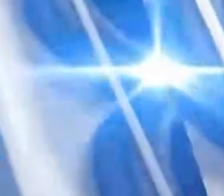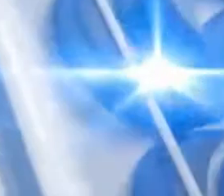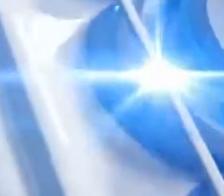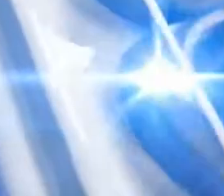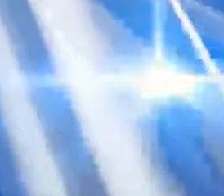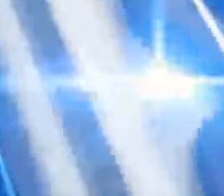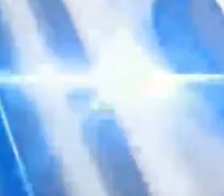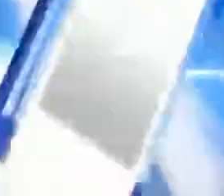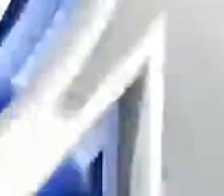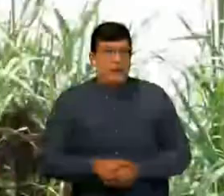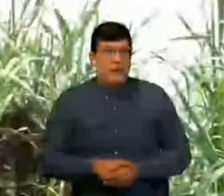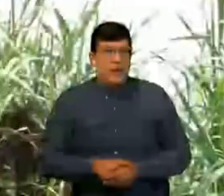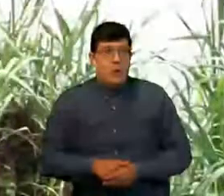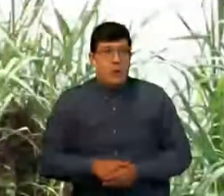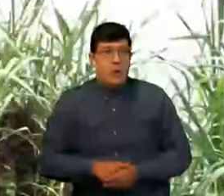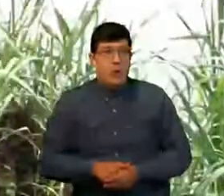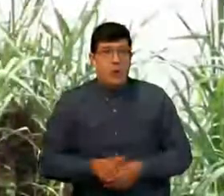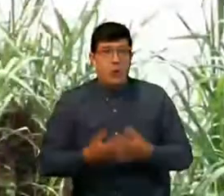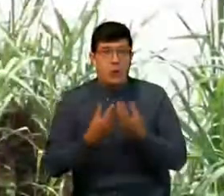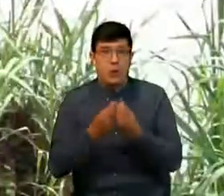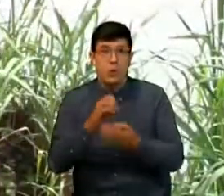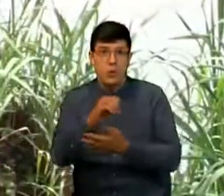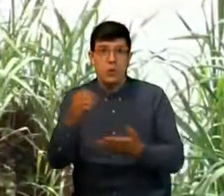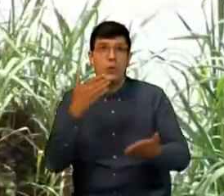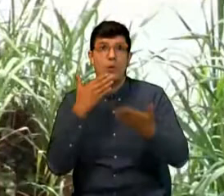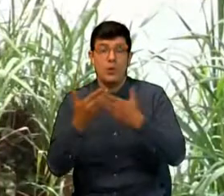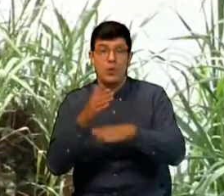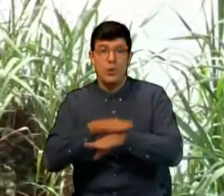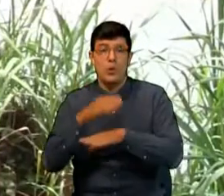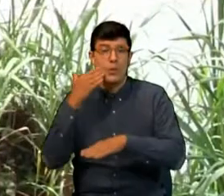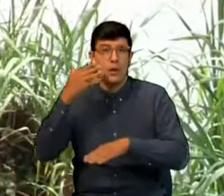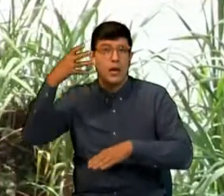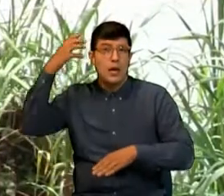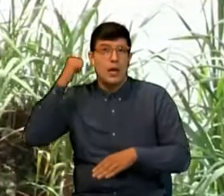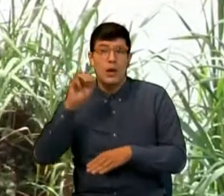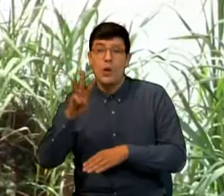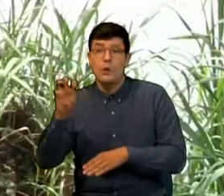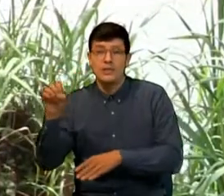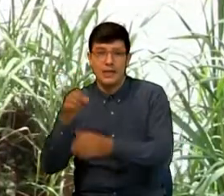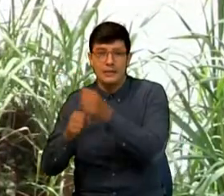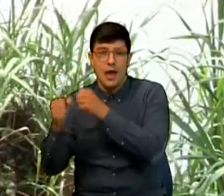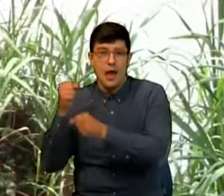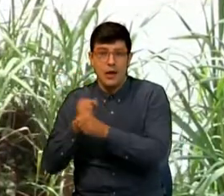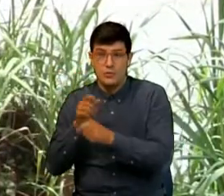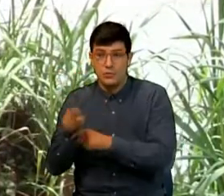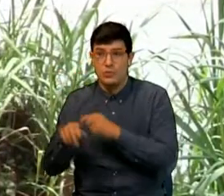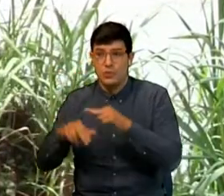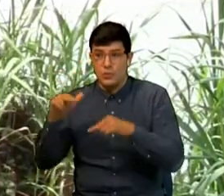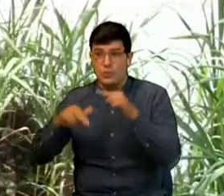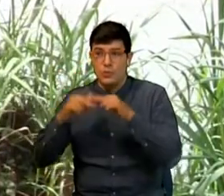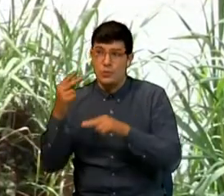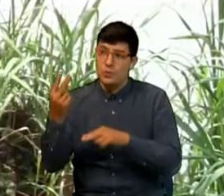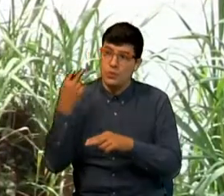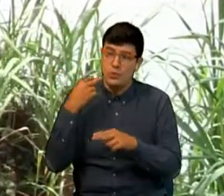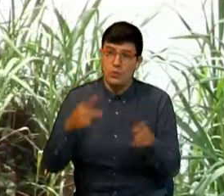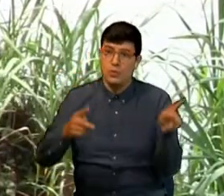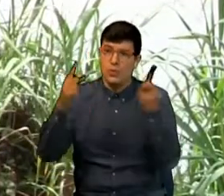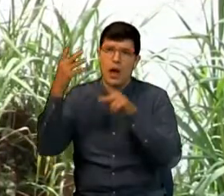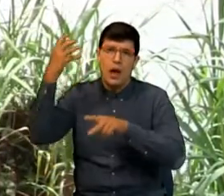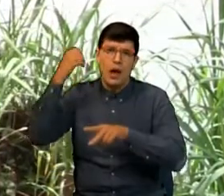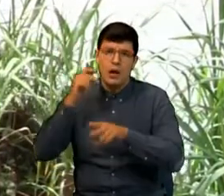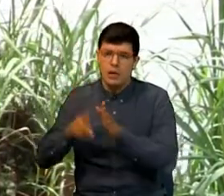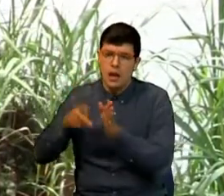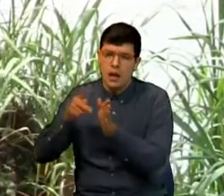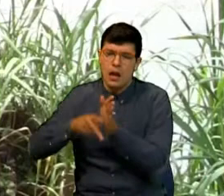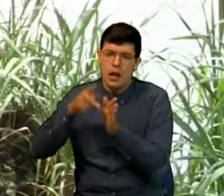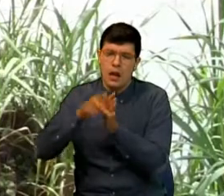Compañeros y televidentes, ¿qué tal? Pues hace cerca de 80 años fue construido este puente que se encuentra a mis espaldas. Por aquí pasó el tren que venía de